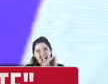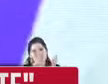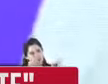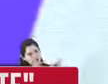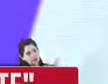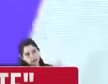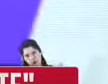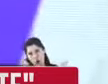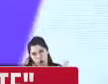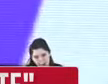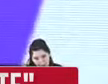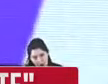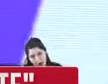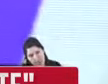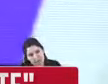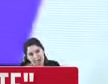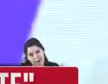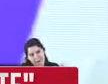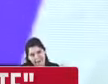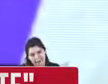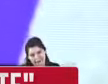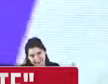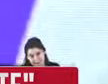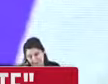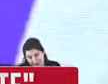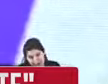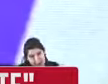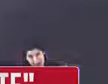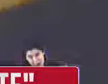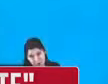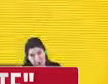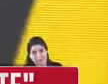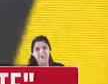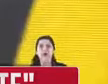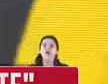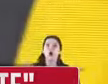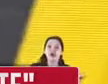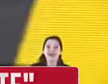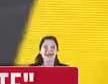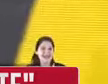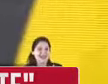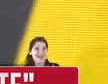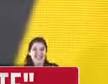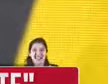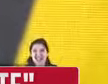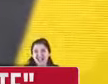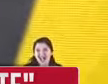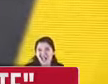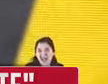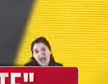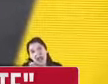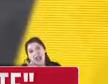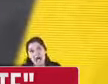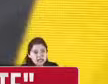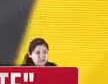no se decide por qué la protección contra el despido arbitrario es una